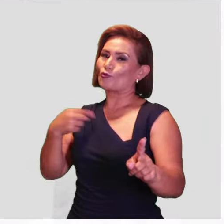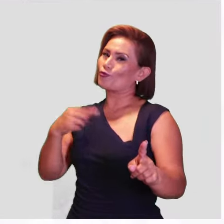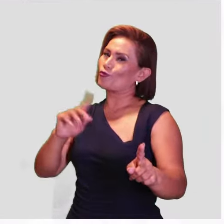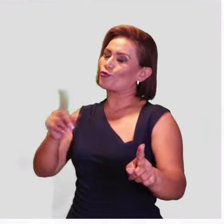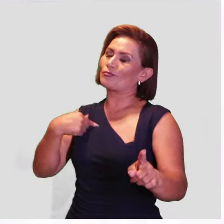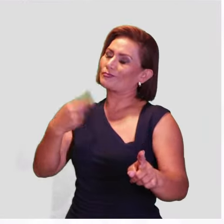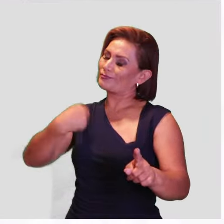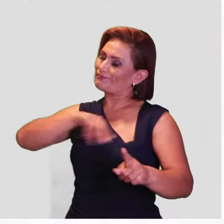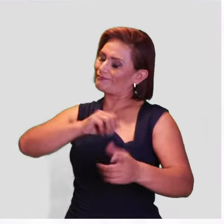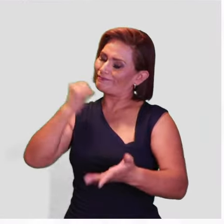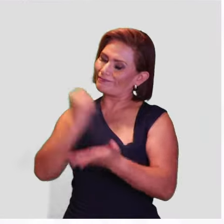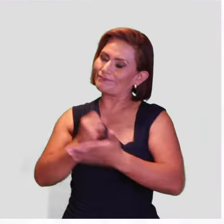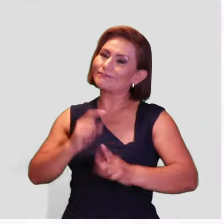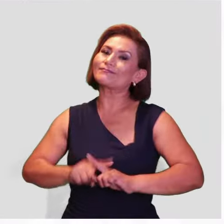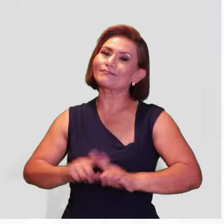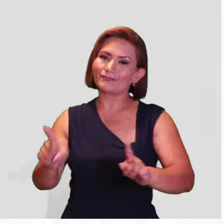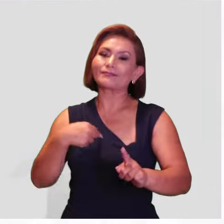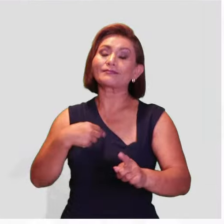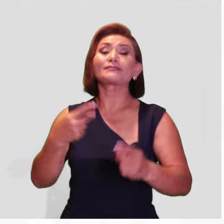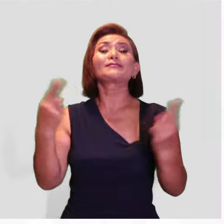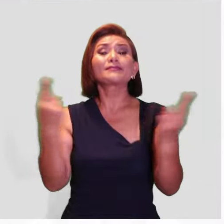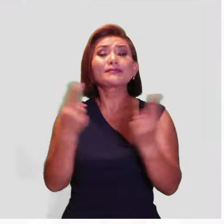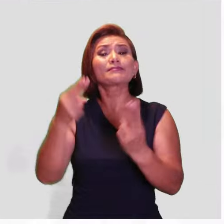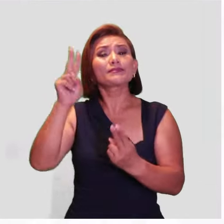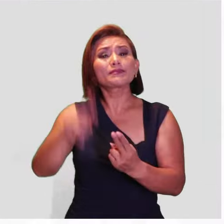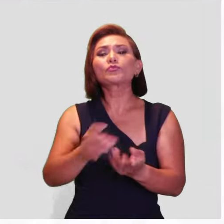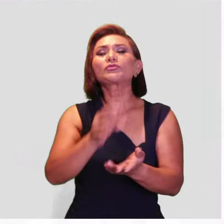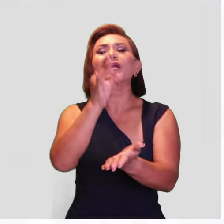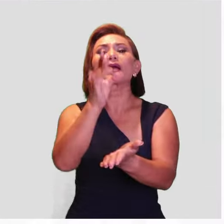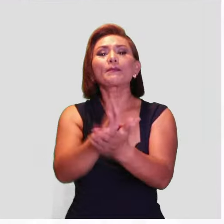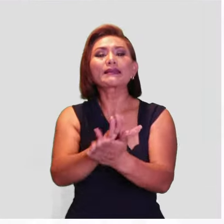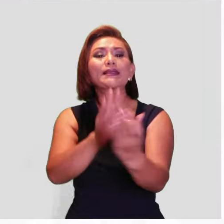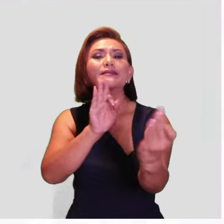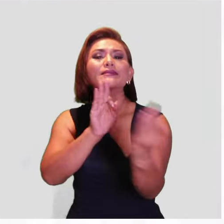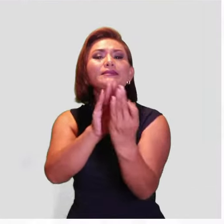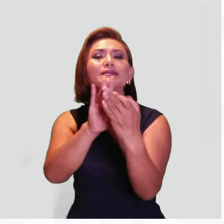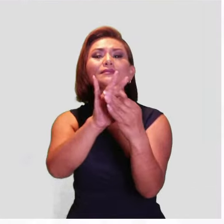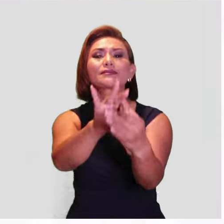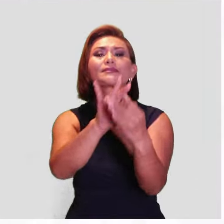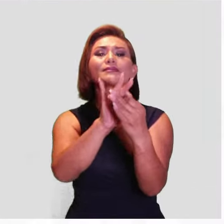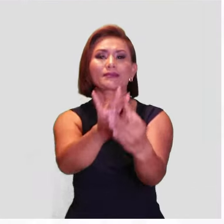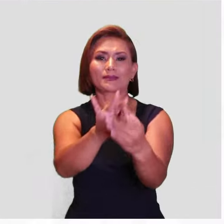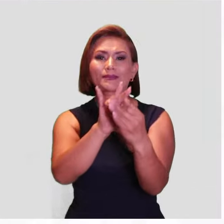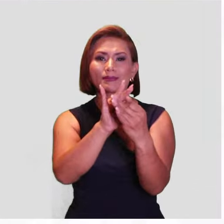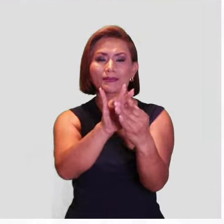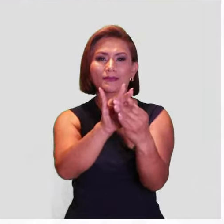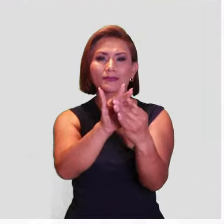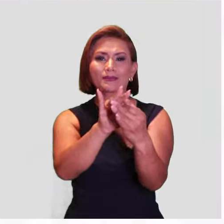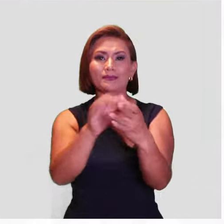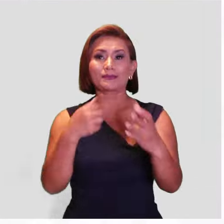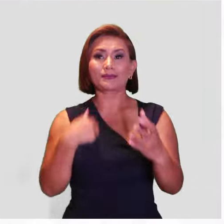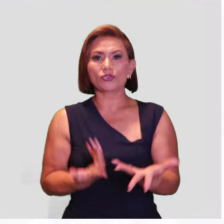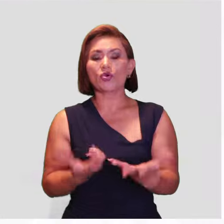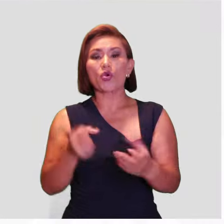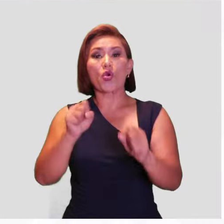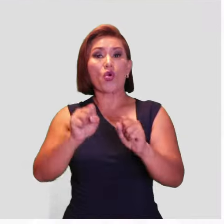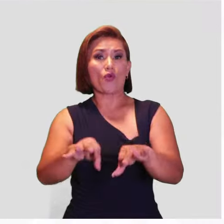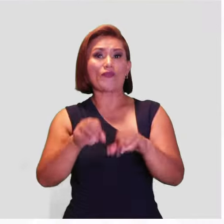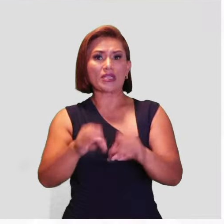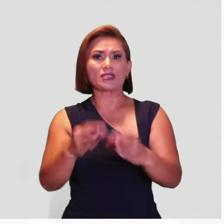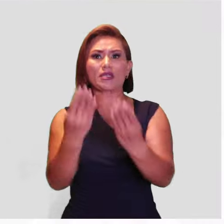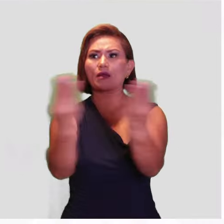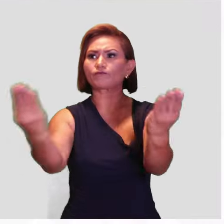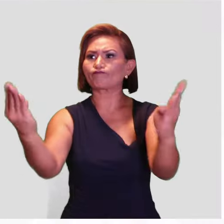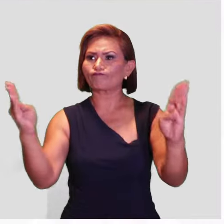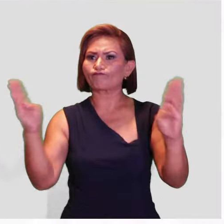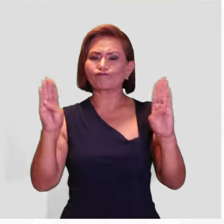en realidad lo que requerimos es un trato más cercano al pueblo, no encerrarnos en nuestras cuatro paredes